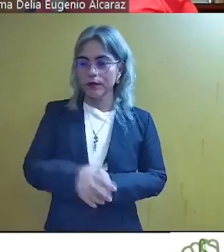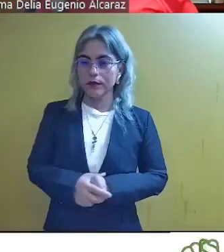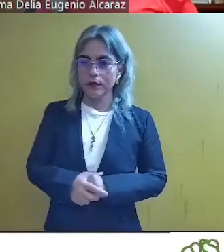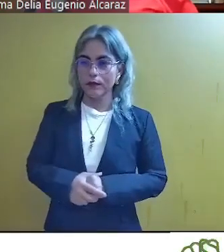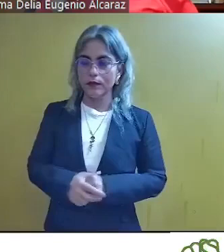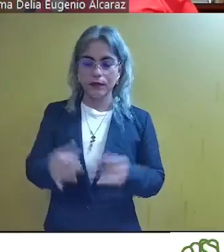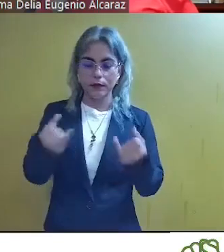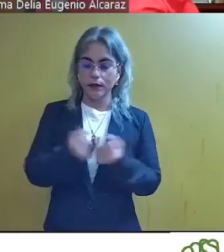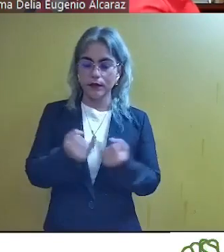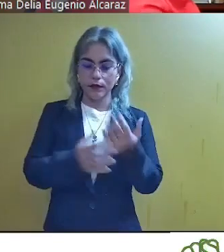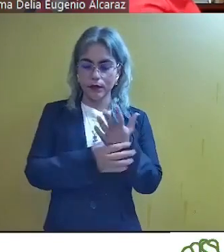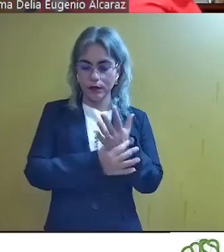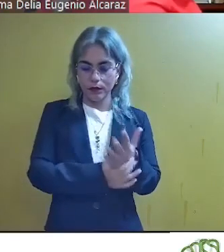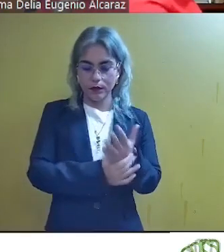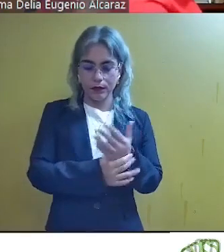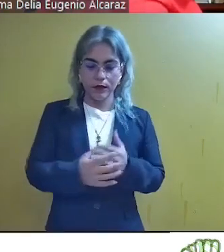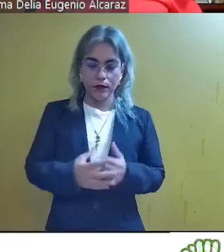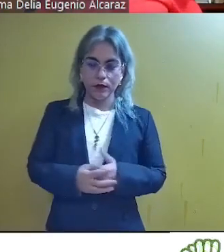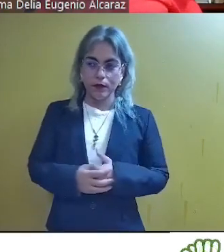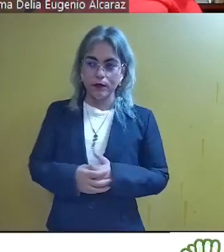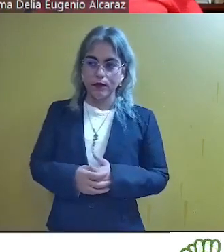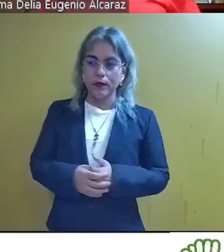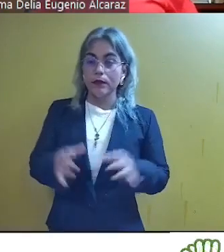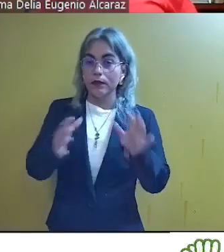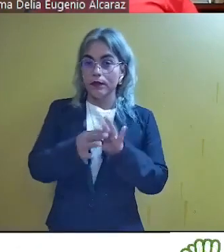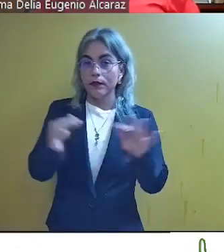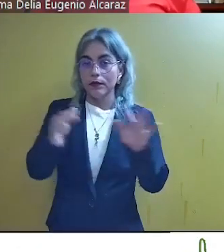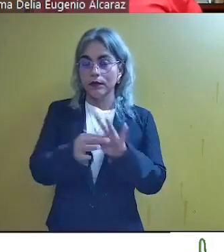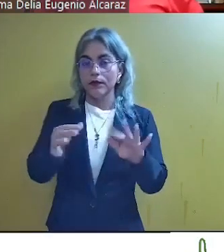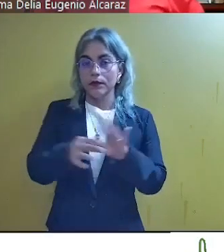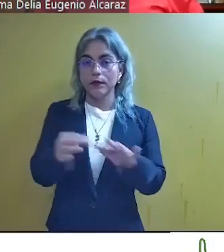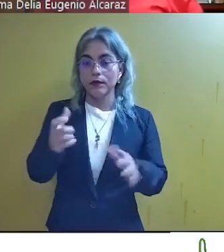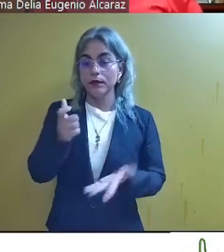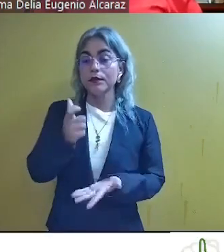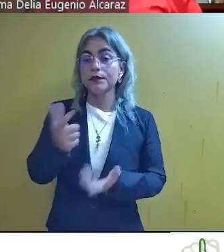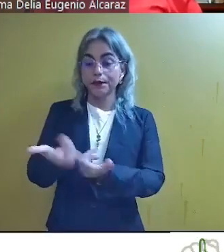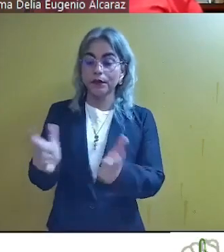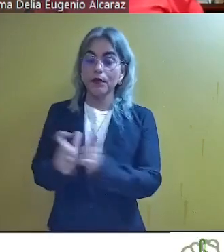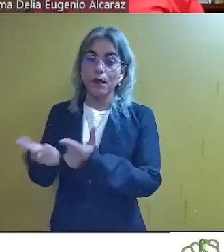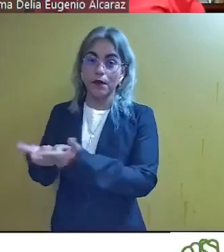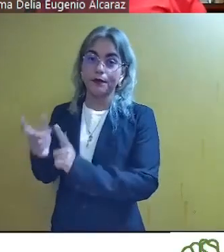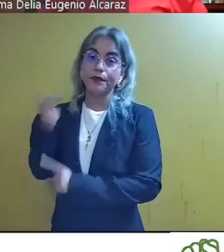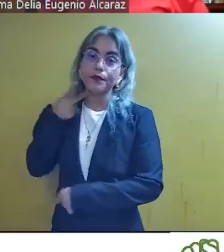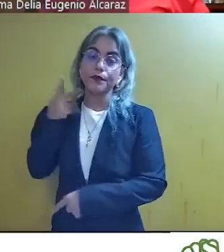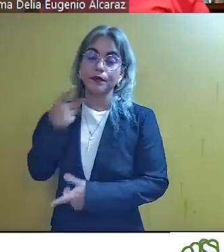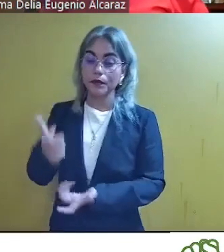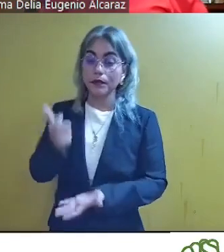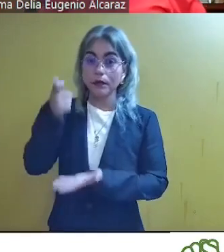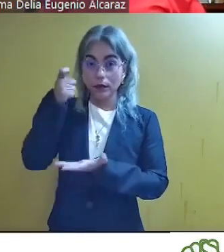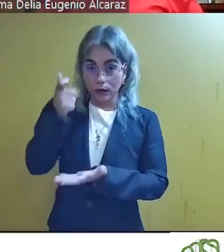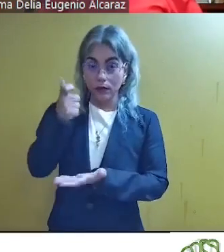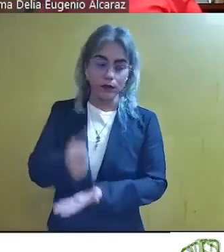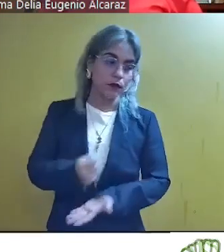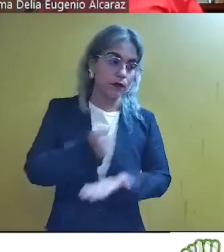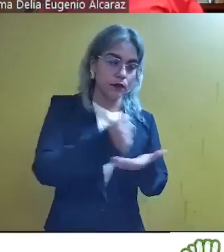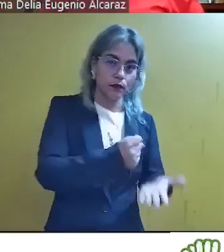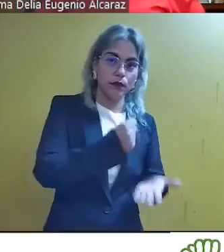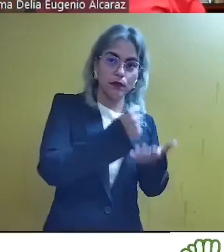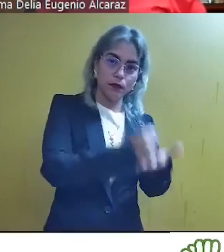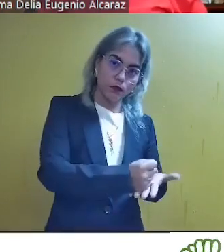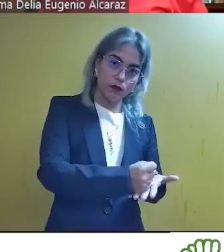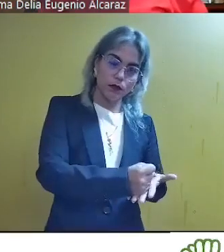Manifiesta que, aunado a lo anterior, es procedente señalar que los recursos de los partidos políticos que no se ejerzan dentro del ejercicio fiscal